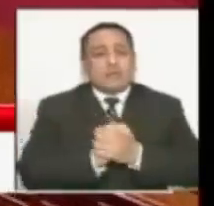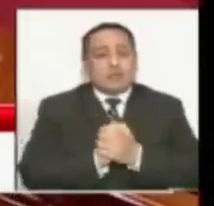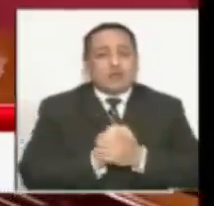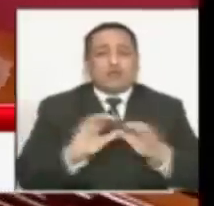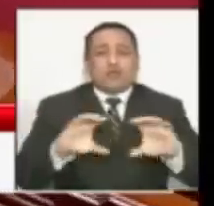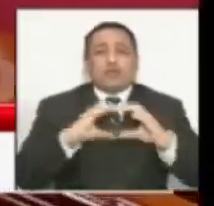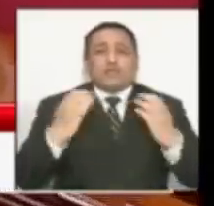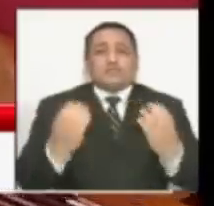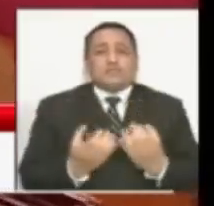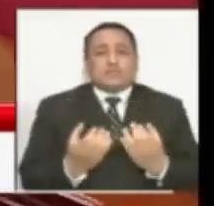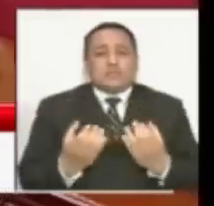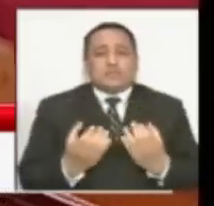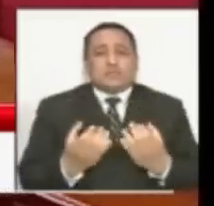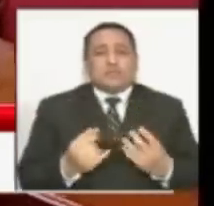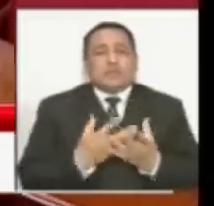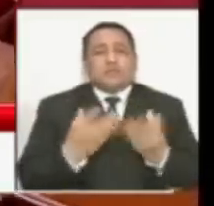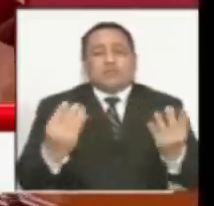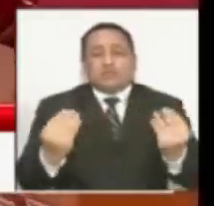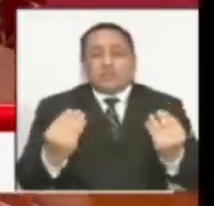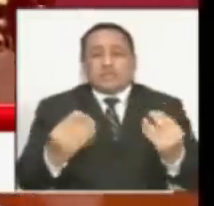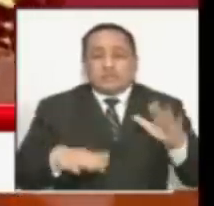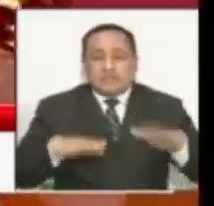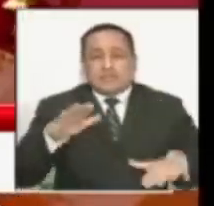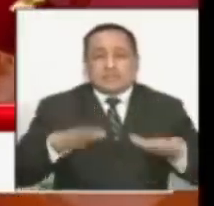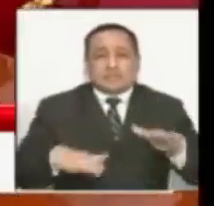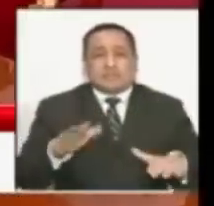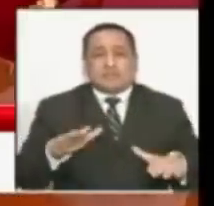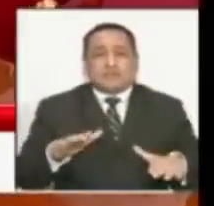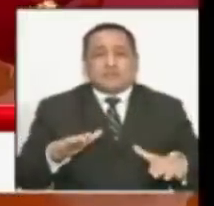compañeros congresistas, que muchas veces,